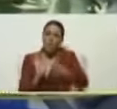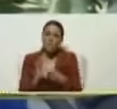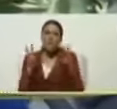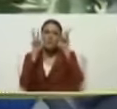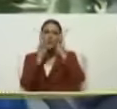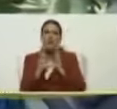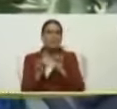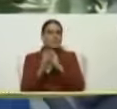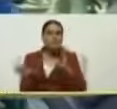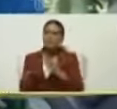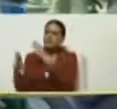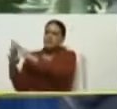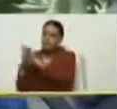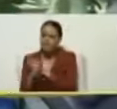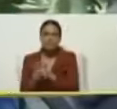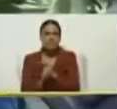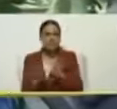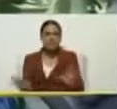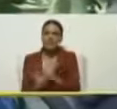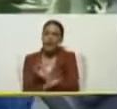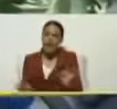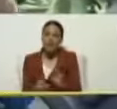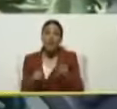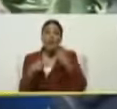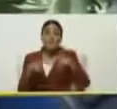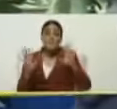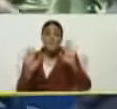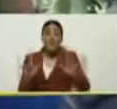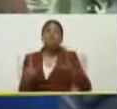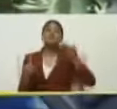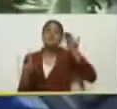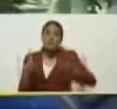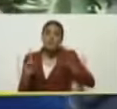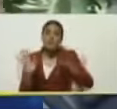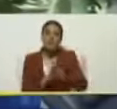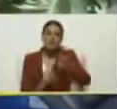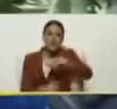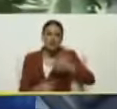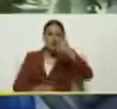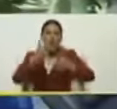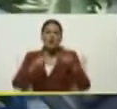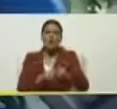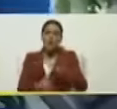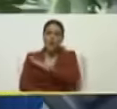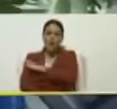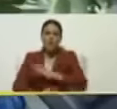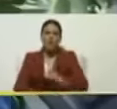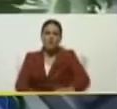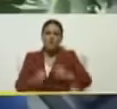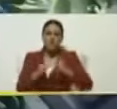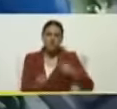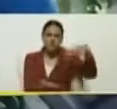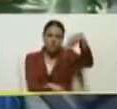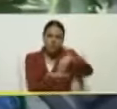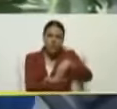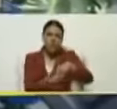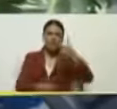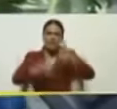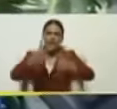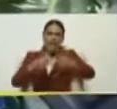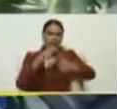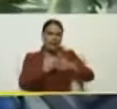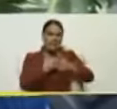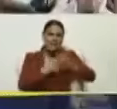organizaciones populares, pero también algo importante, llegamos con un candidato fuerte para estas elecciones presidenciales y